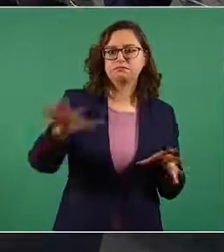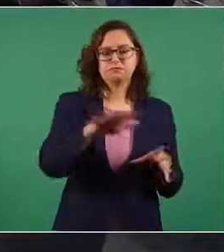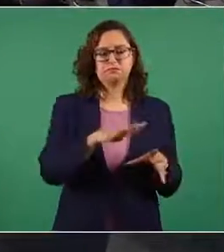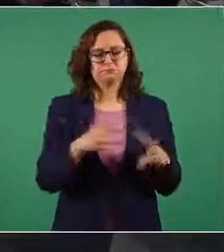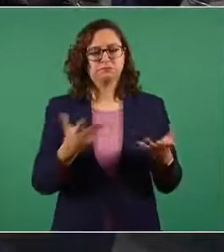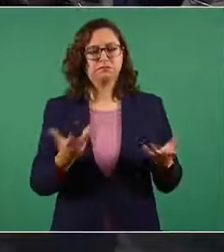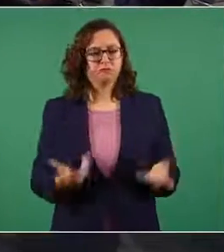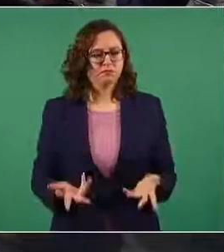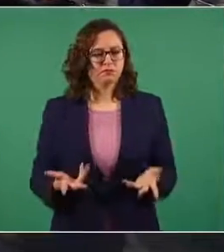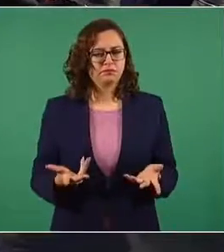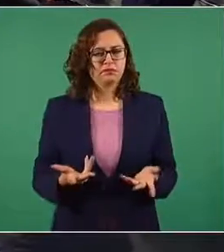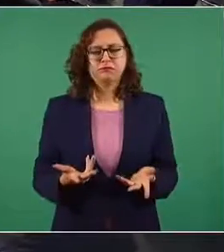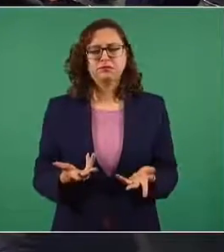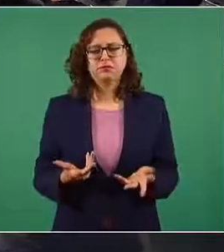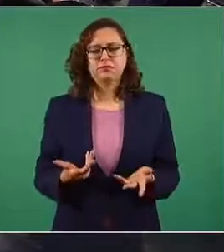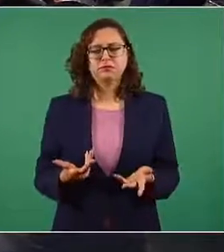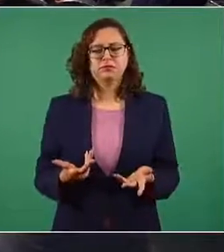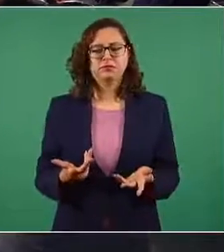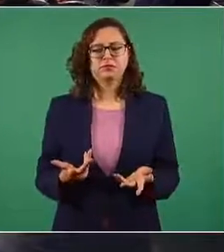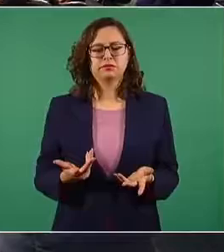ya no los